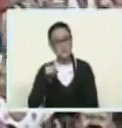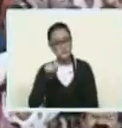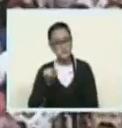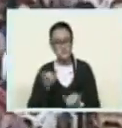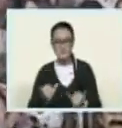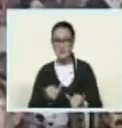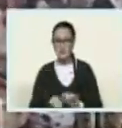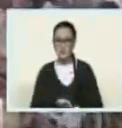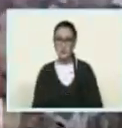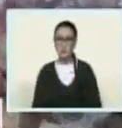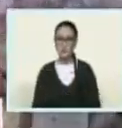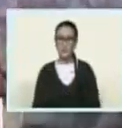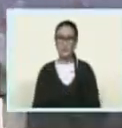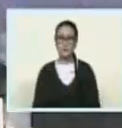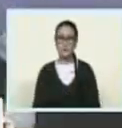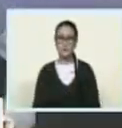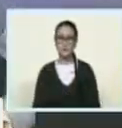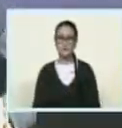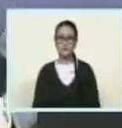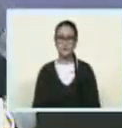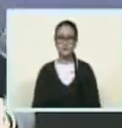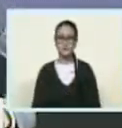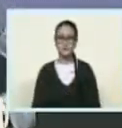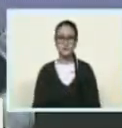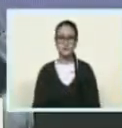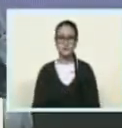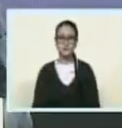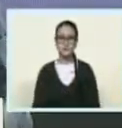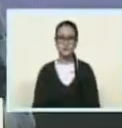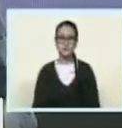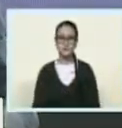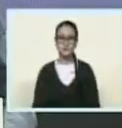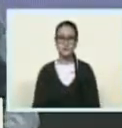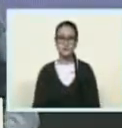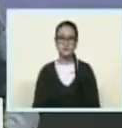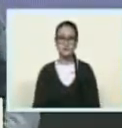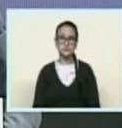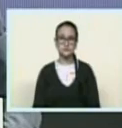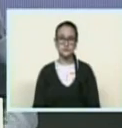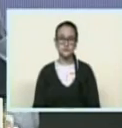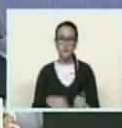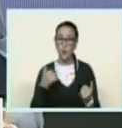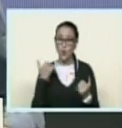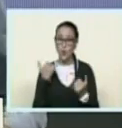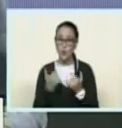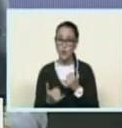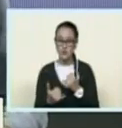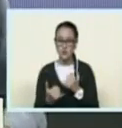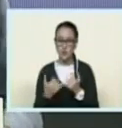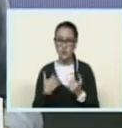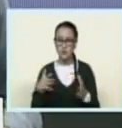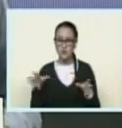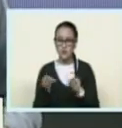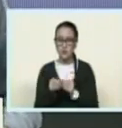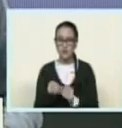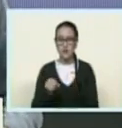recorrer. Yo quiero, para cerrar, que Zoraida